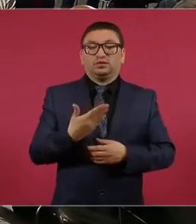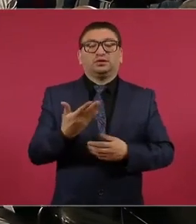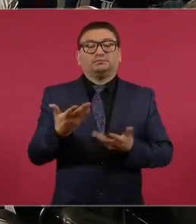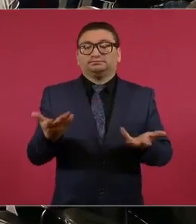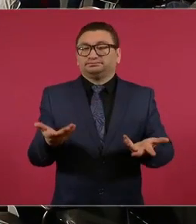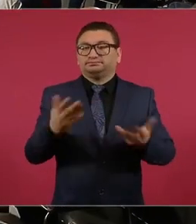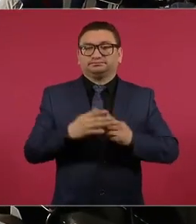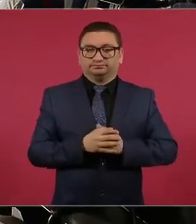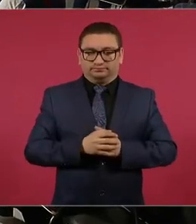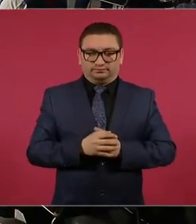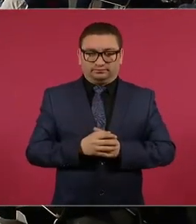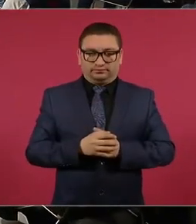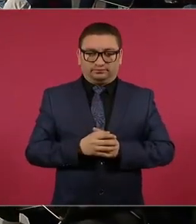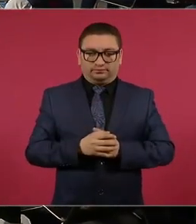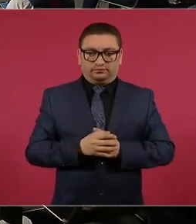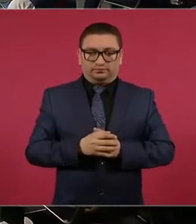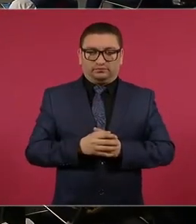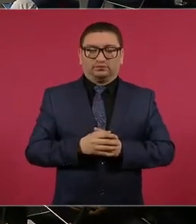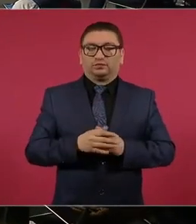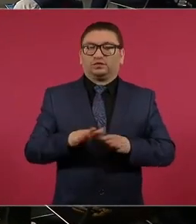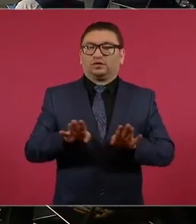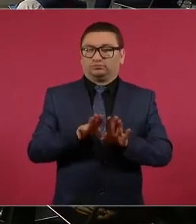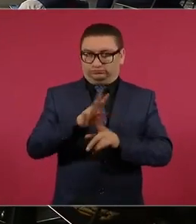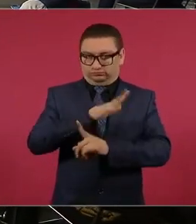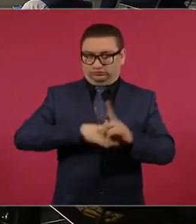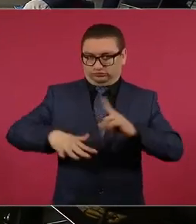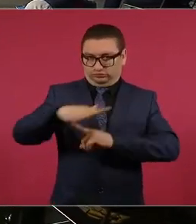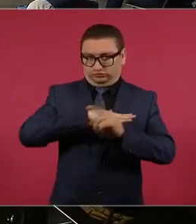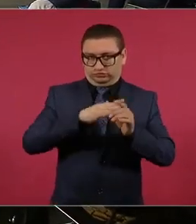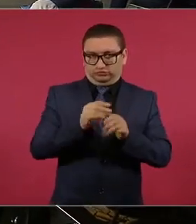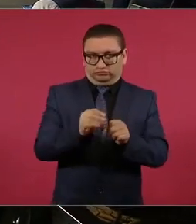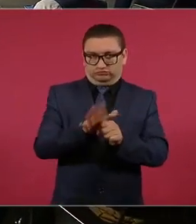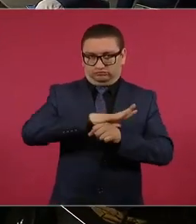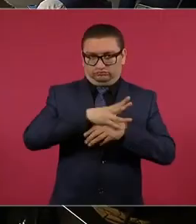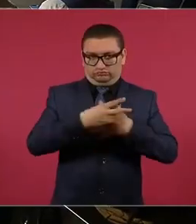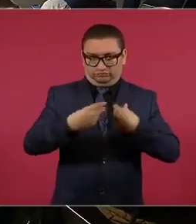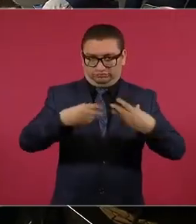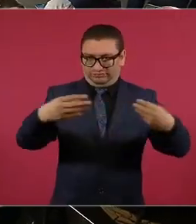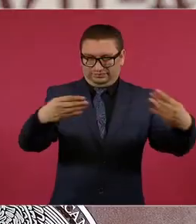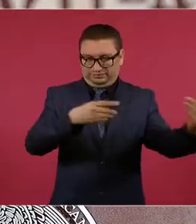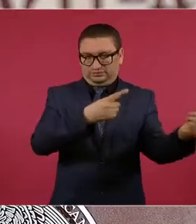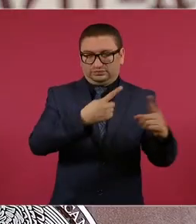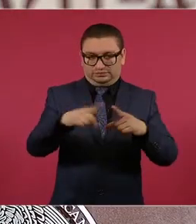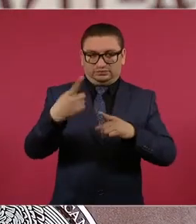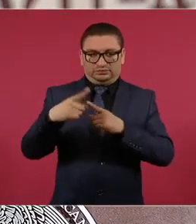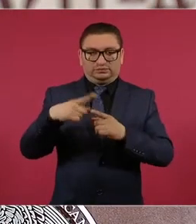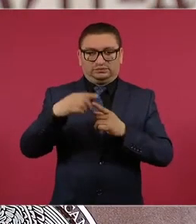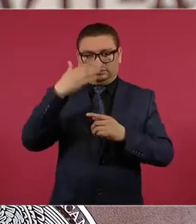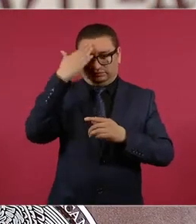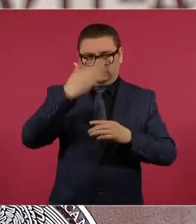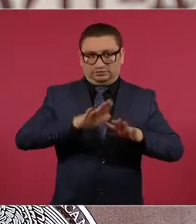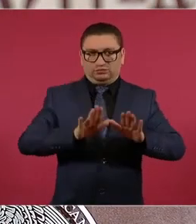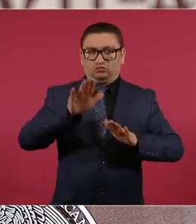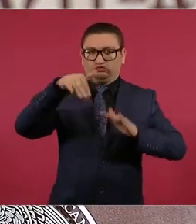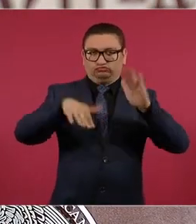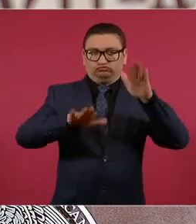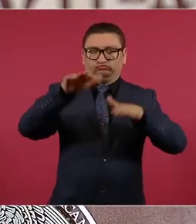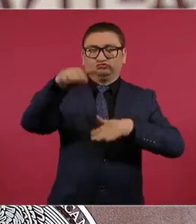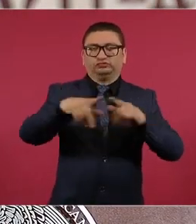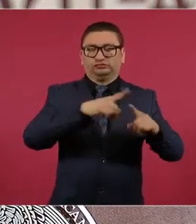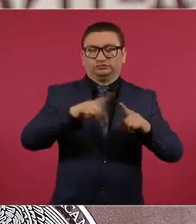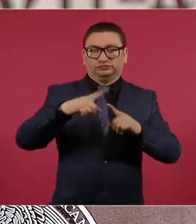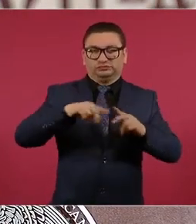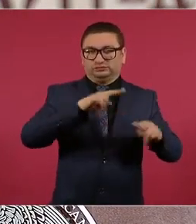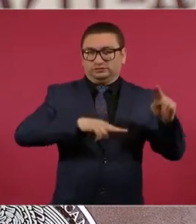a primo Me gustaría uno el contexto de la epidemia de la curva epidémica de covid